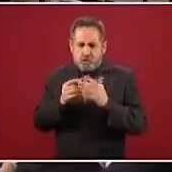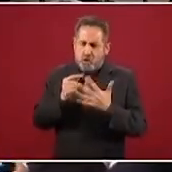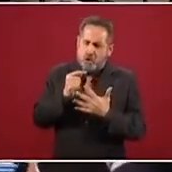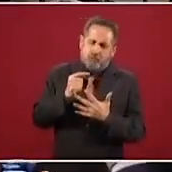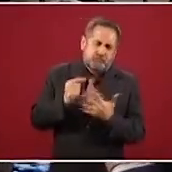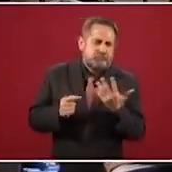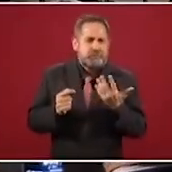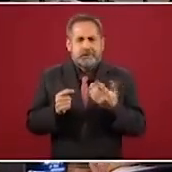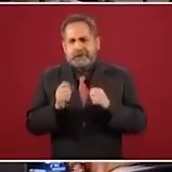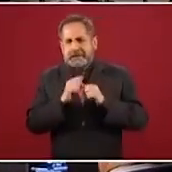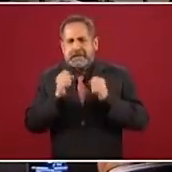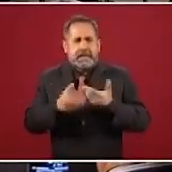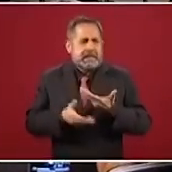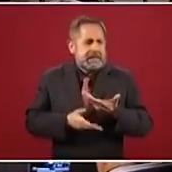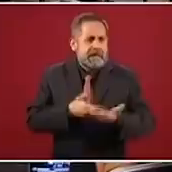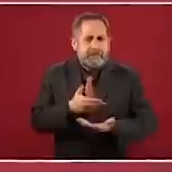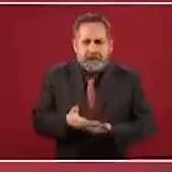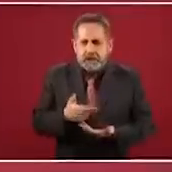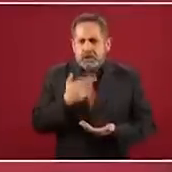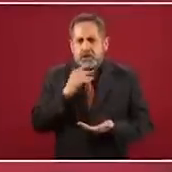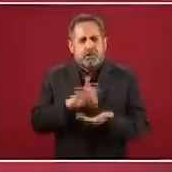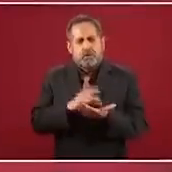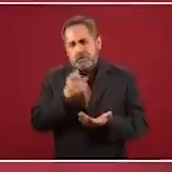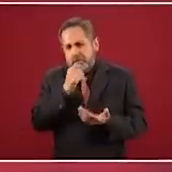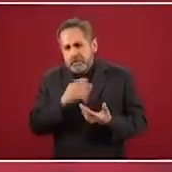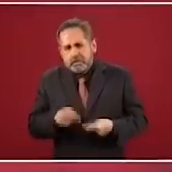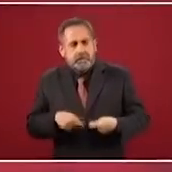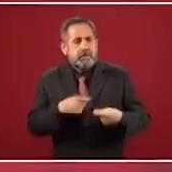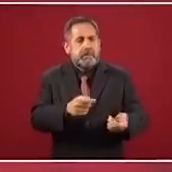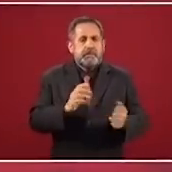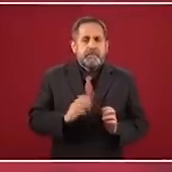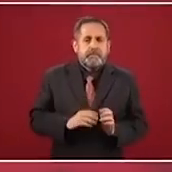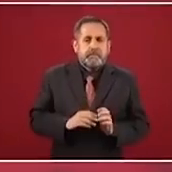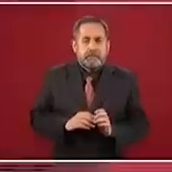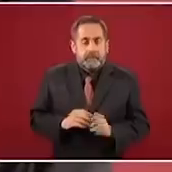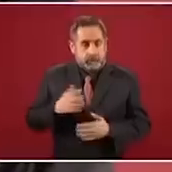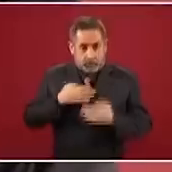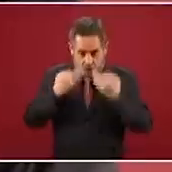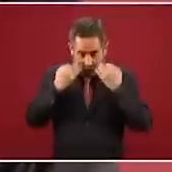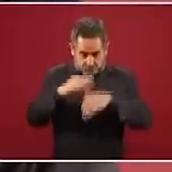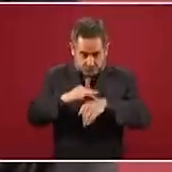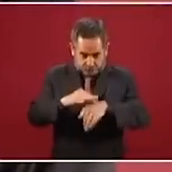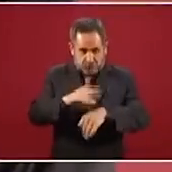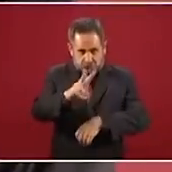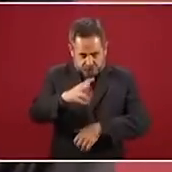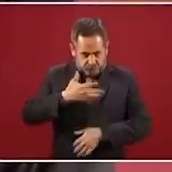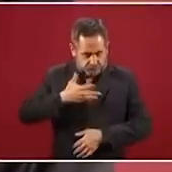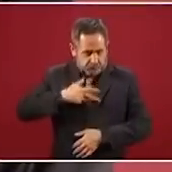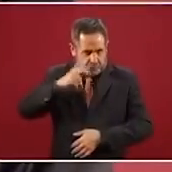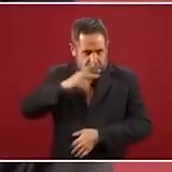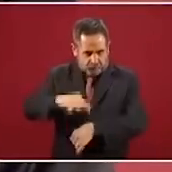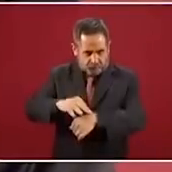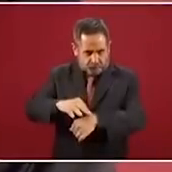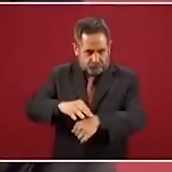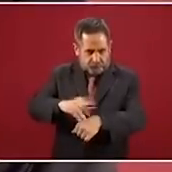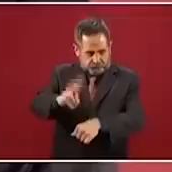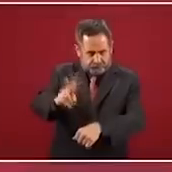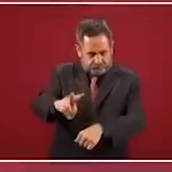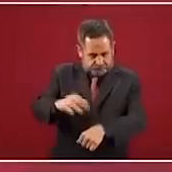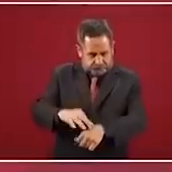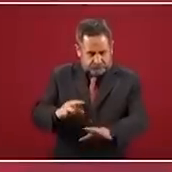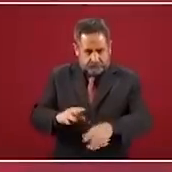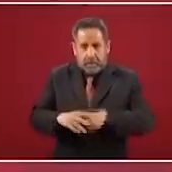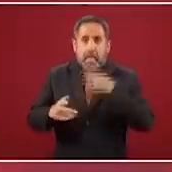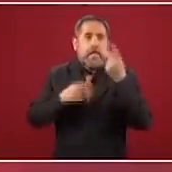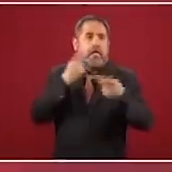de servicios médicos. Me consta, ¿eh? O sea, tengo pruebas de lo que estoy diciendo.